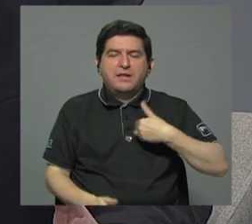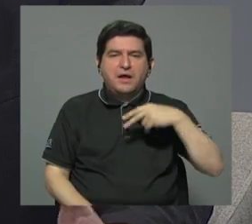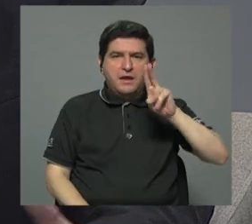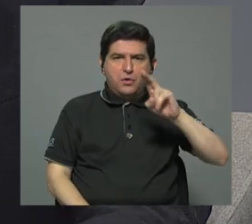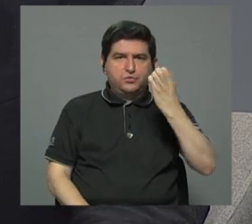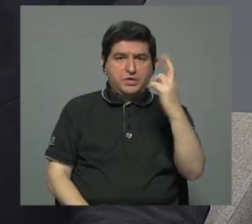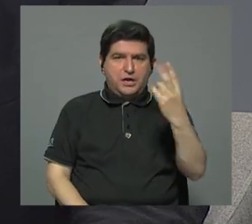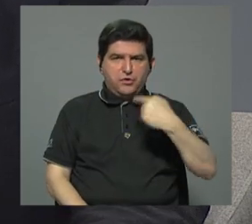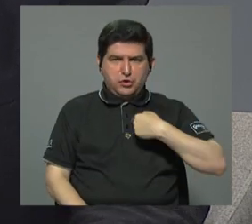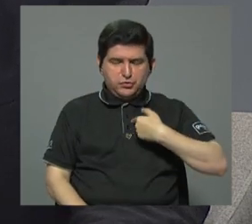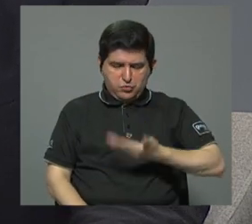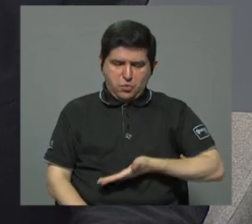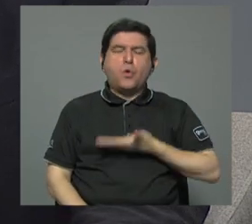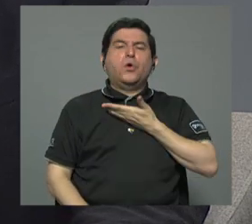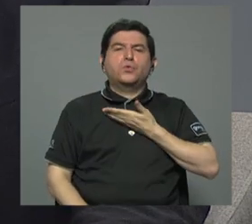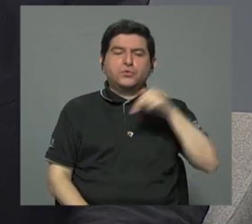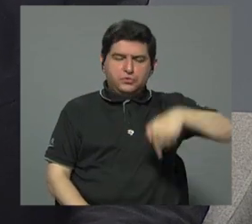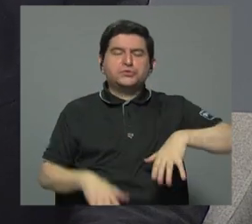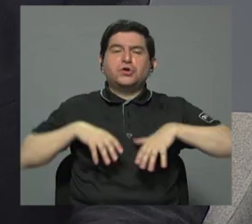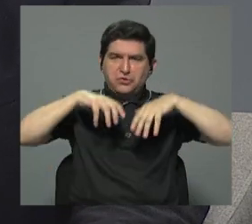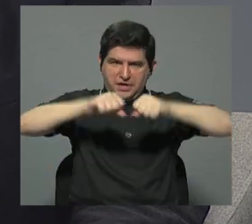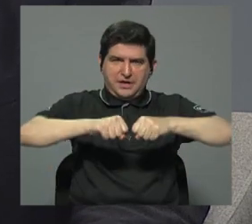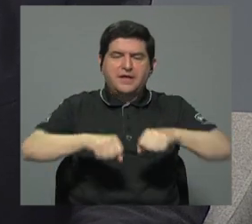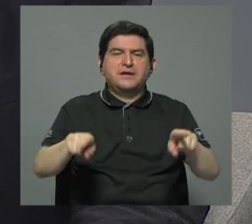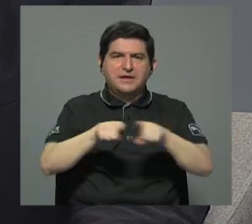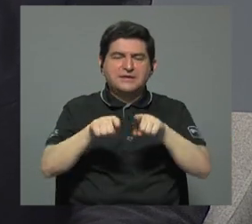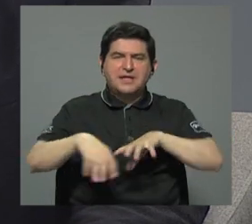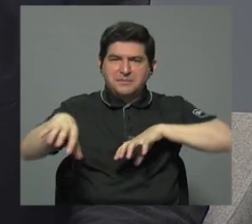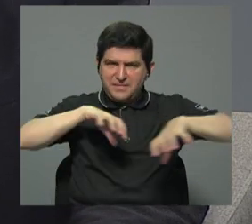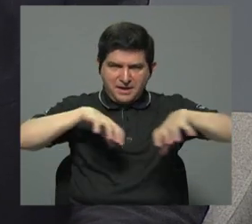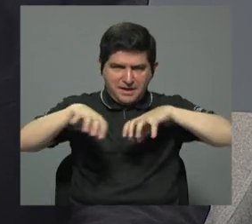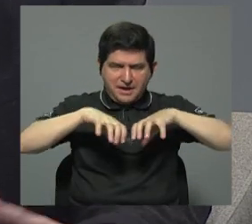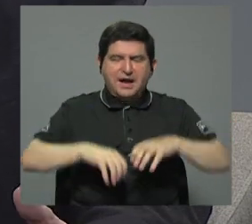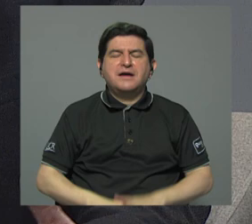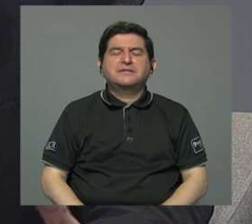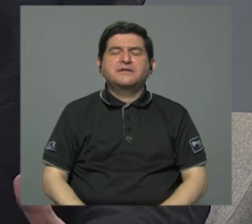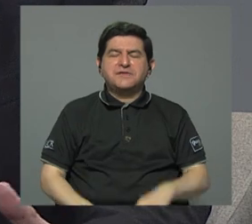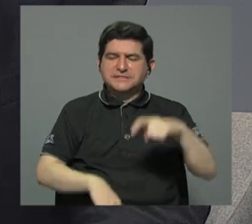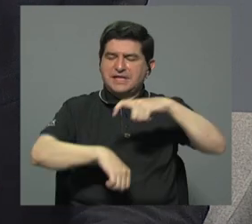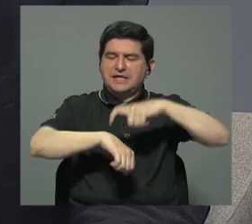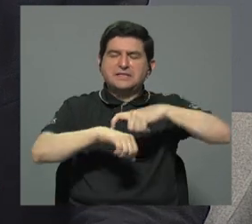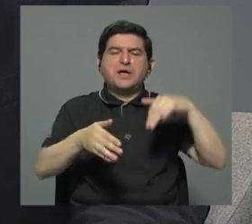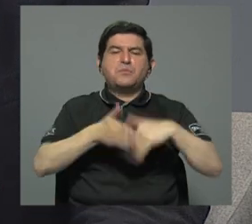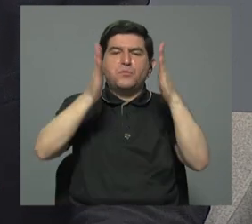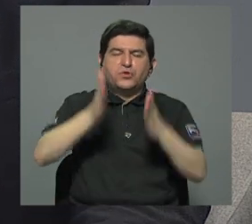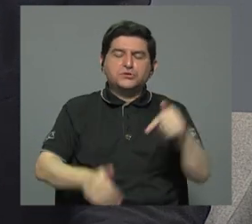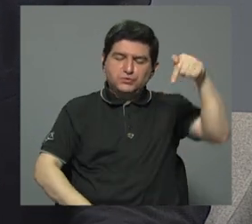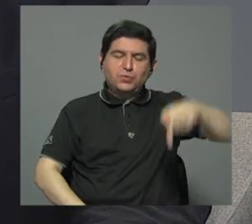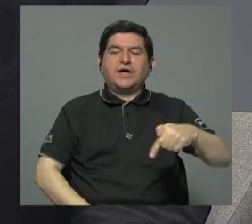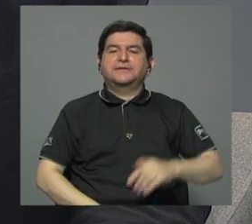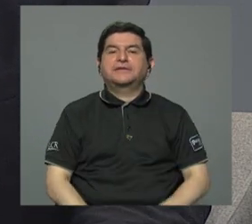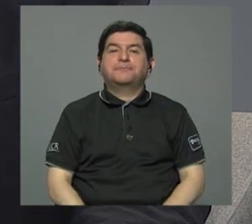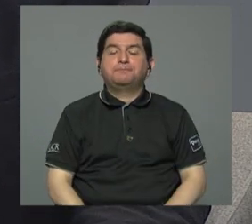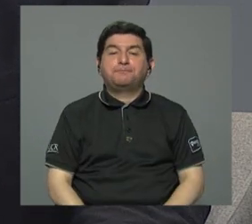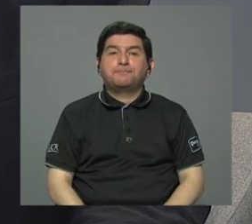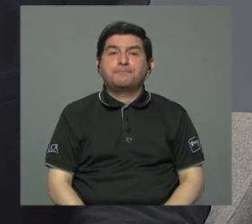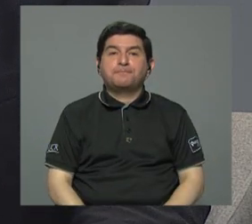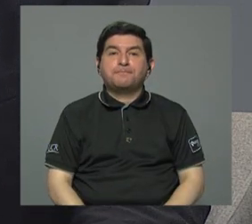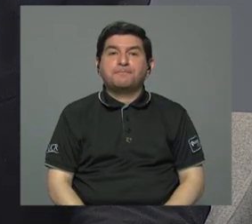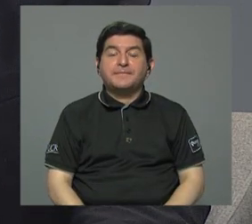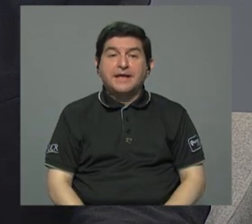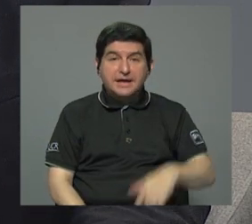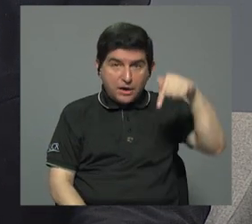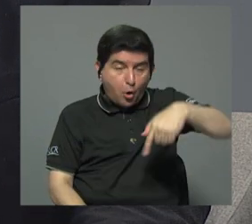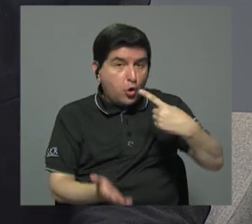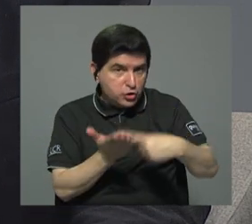me siento muy orgulloso también de haber sido graduado y ser activista estudiantil en mis épocas de estudiante acá. Sobre la discusión particular que